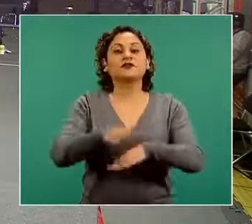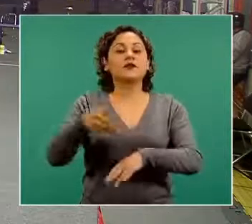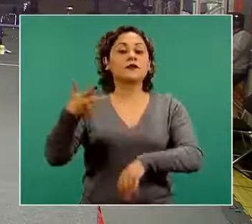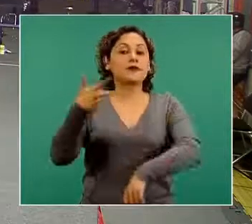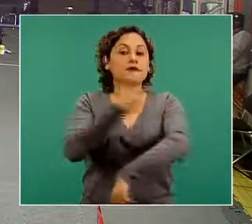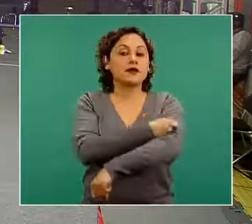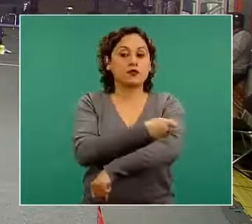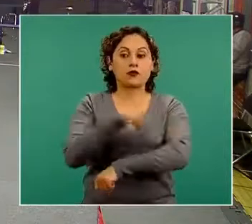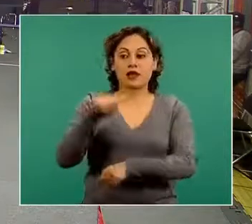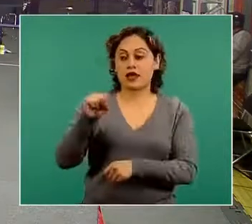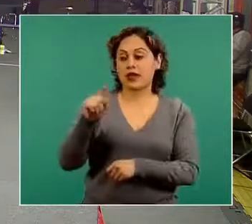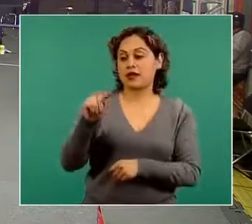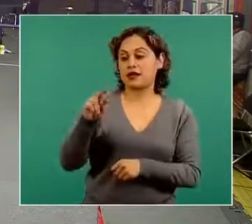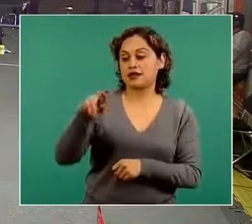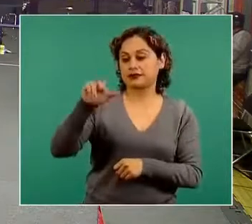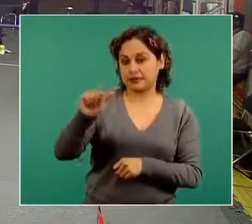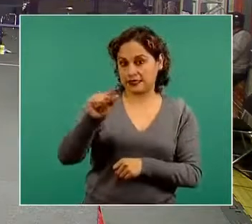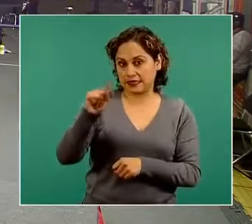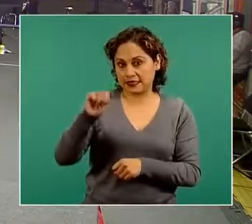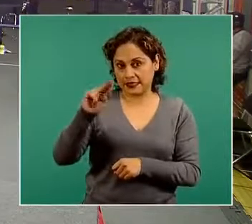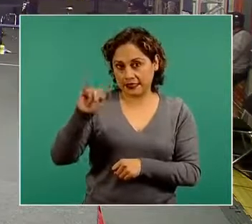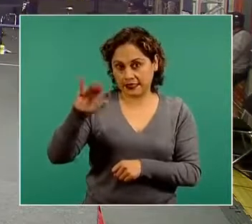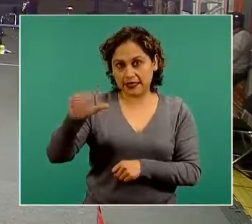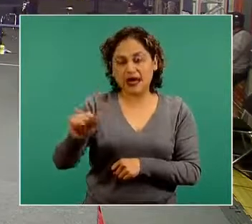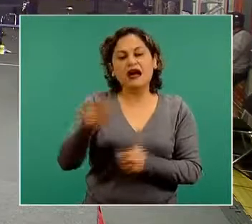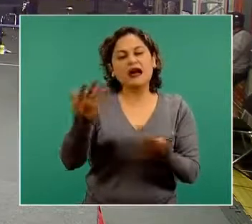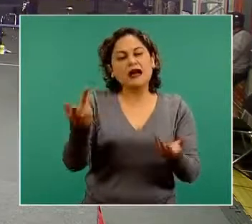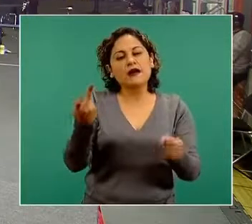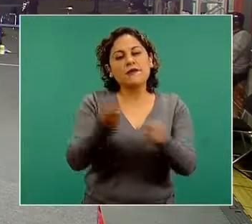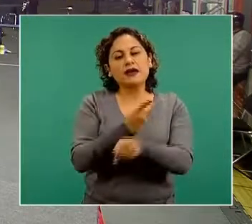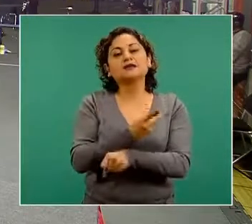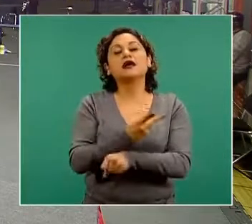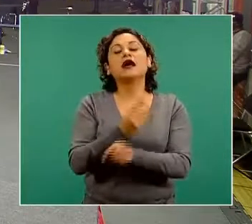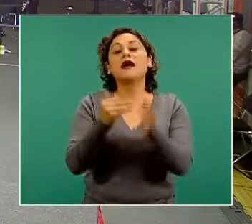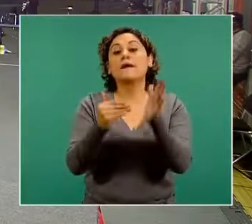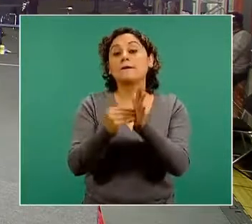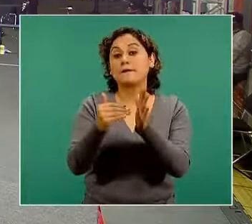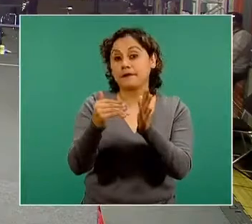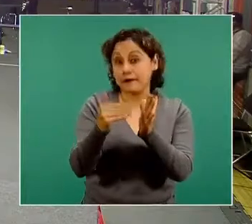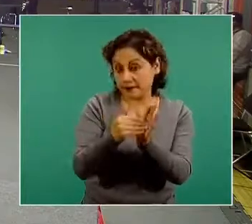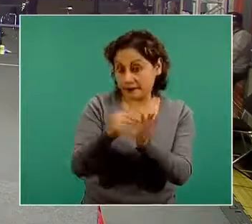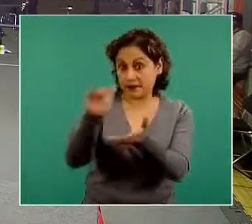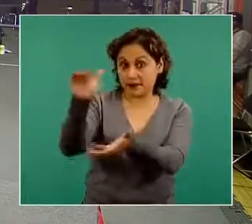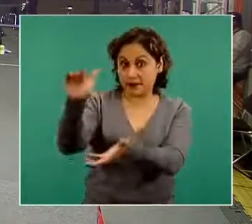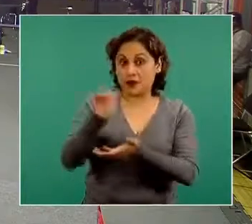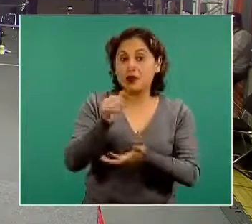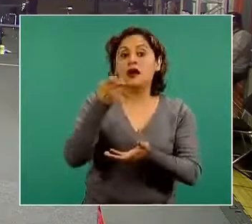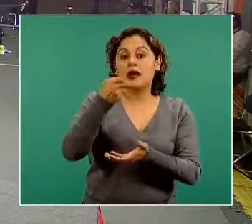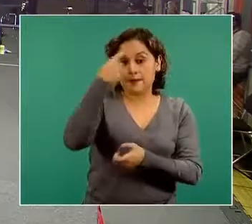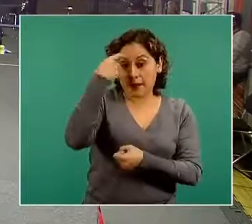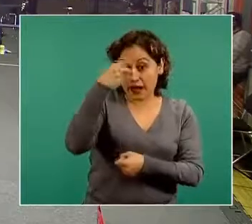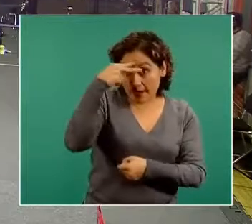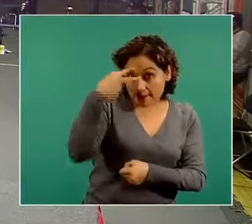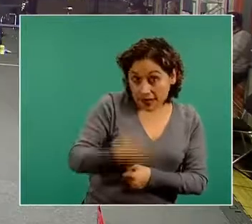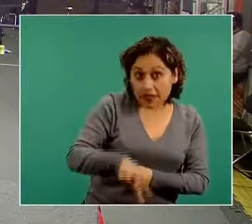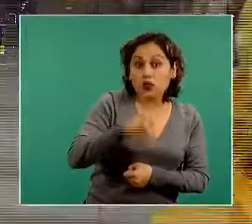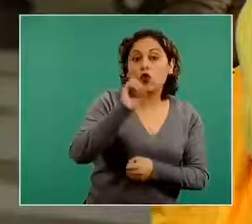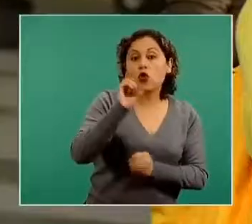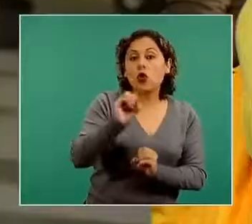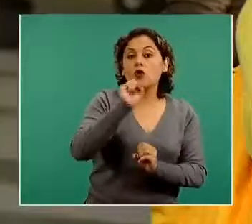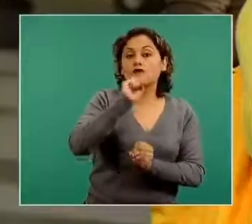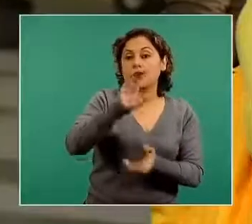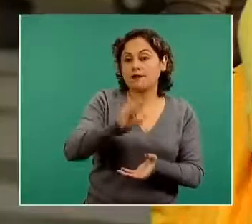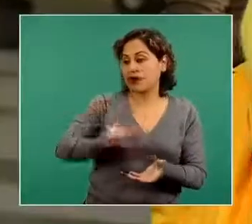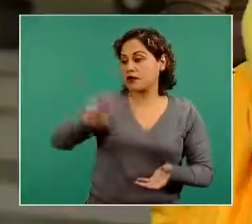AstraZeneca. ¿Este 1.000.000 de dosis serían para México solamente o para América Latina también? Y hoy llegó la